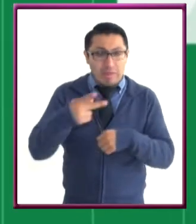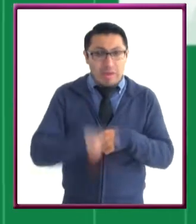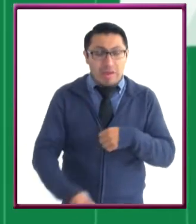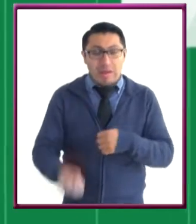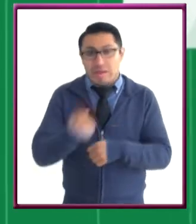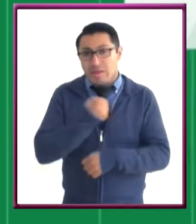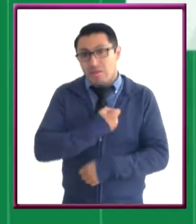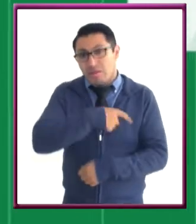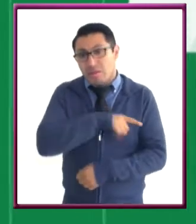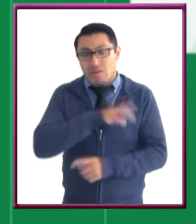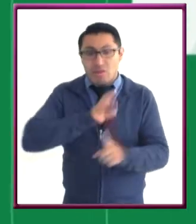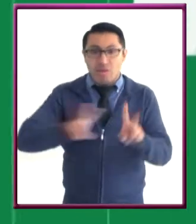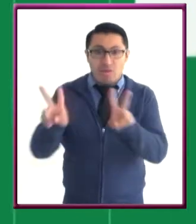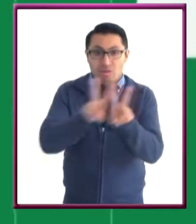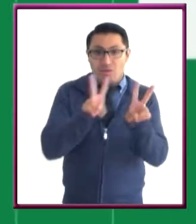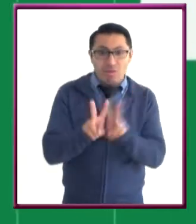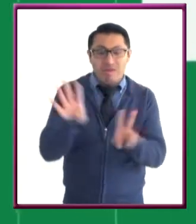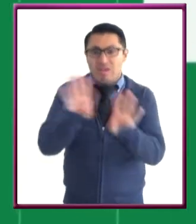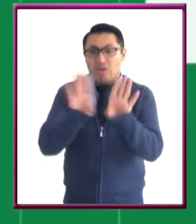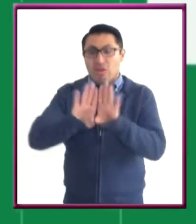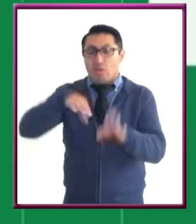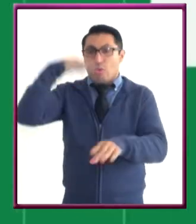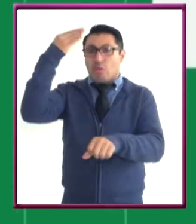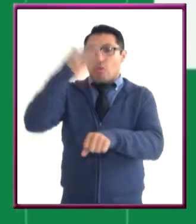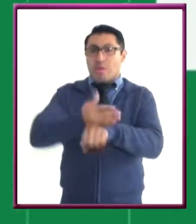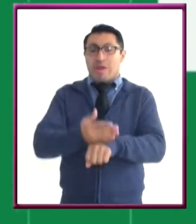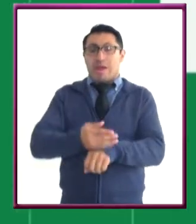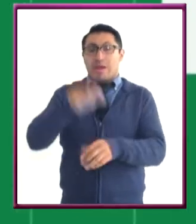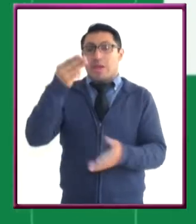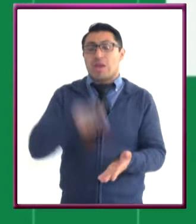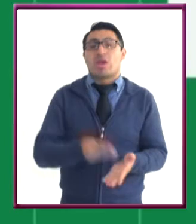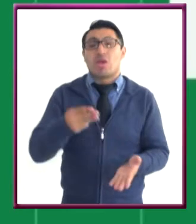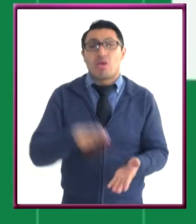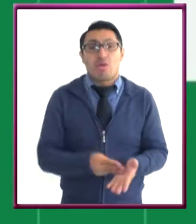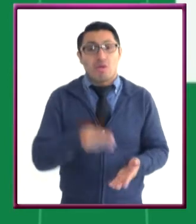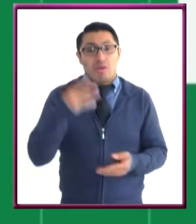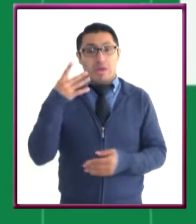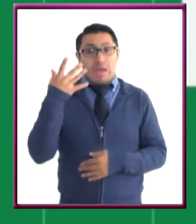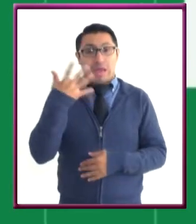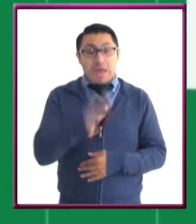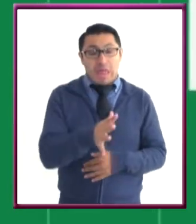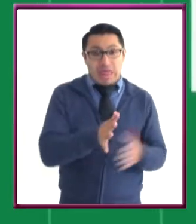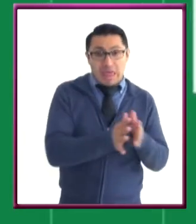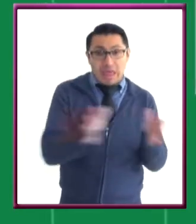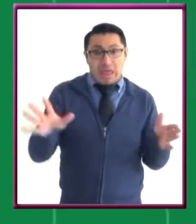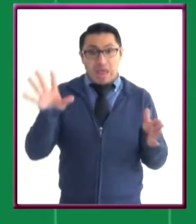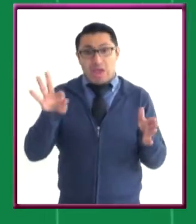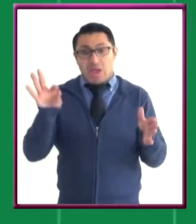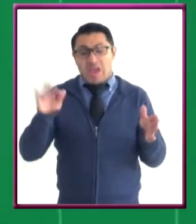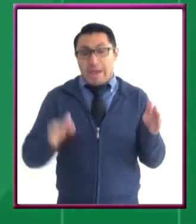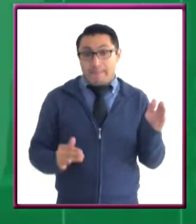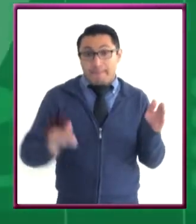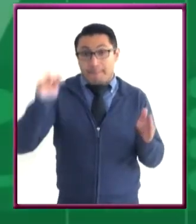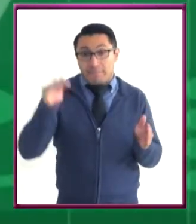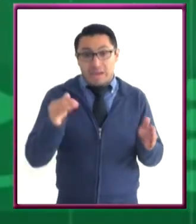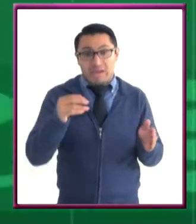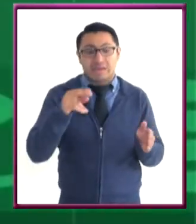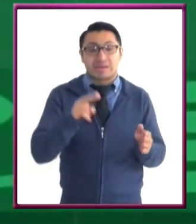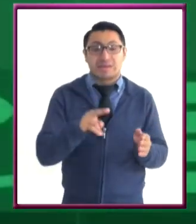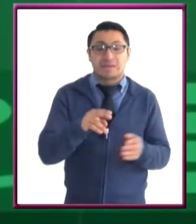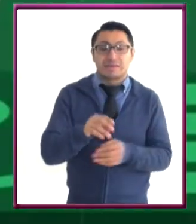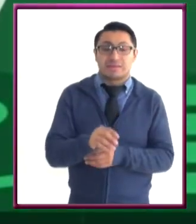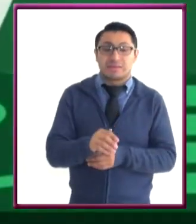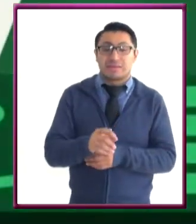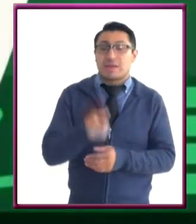la salud de los vecinos, se sancionará con multa por el equivalente de 10 a 40 veces la unidad